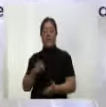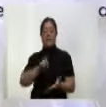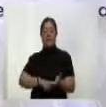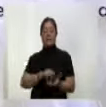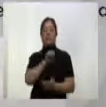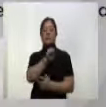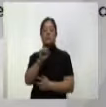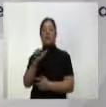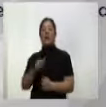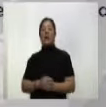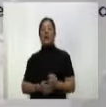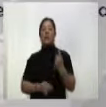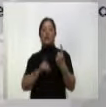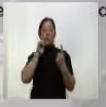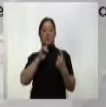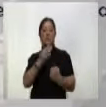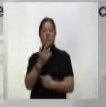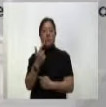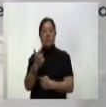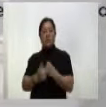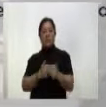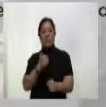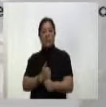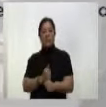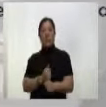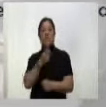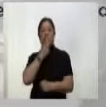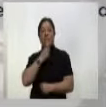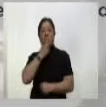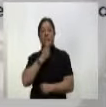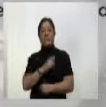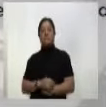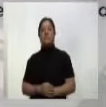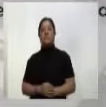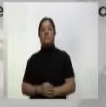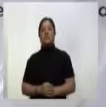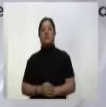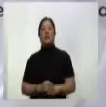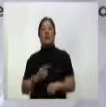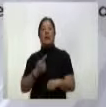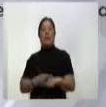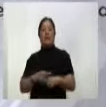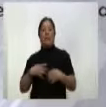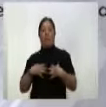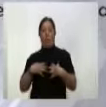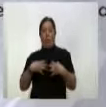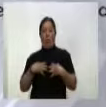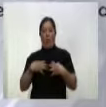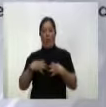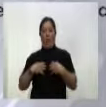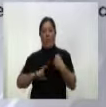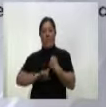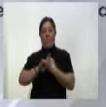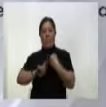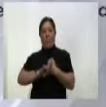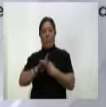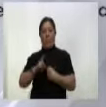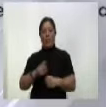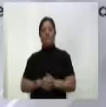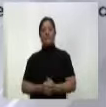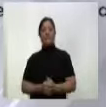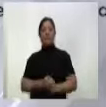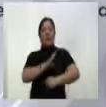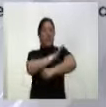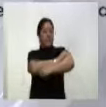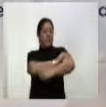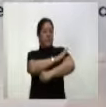y corresponden a una mujer de 57 años con diabetes mellitus, enfermedad pulmonar obstructiva crónica e